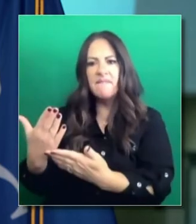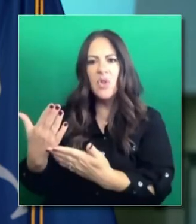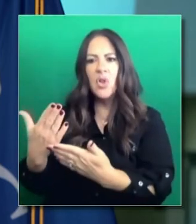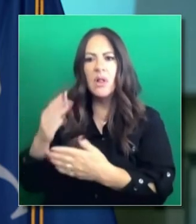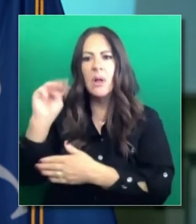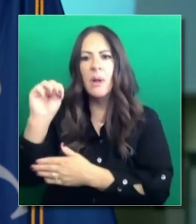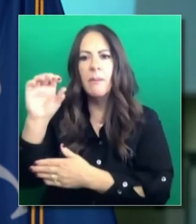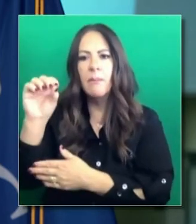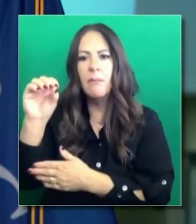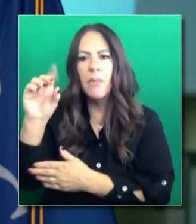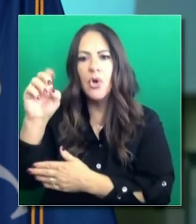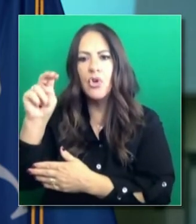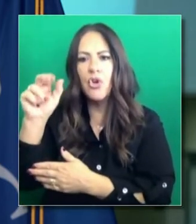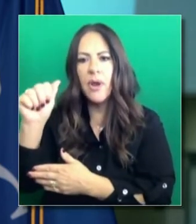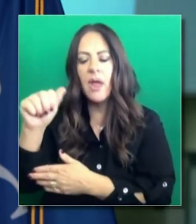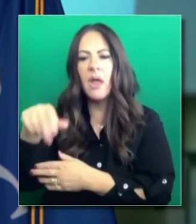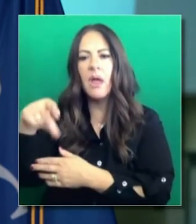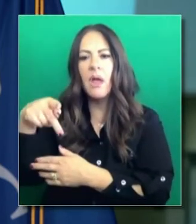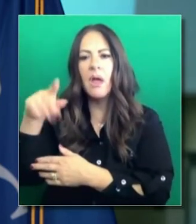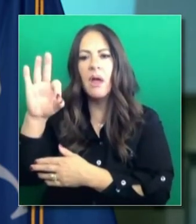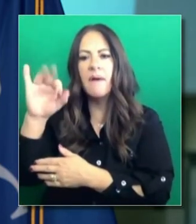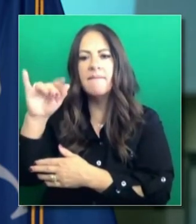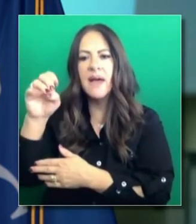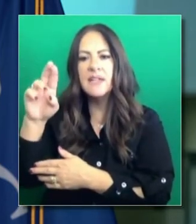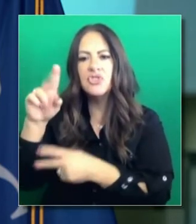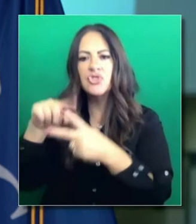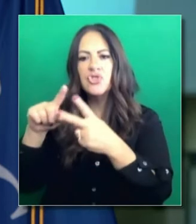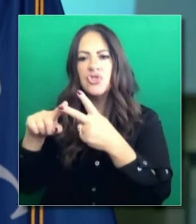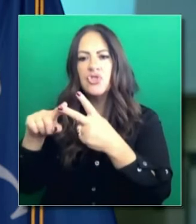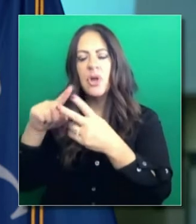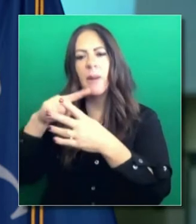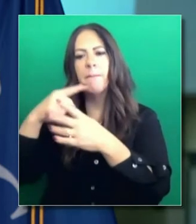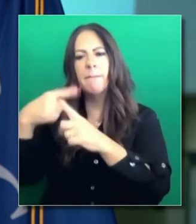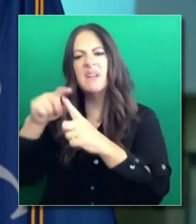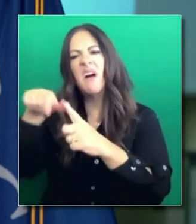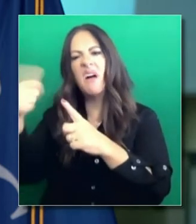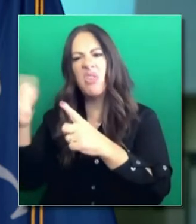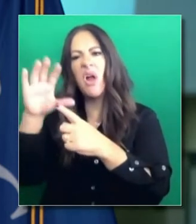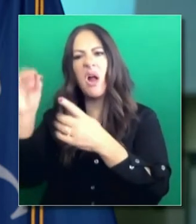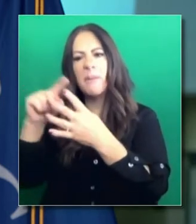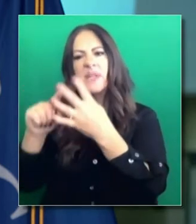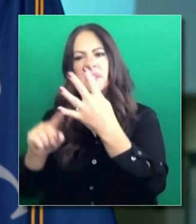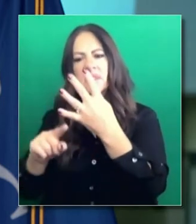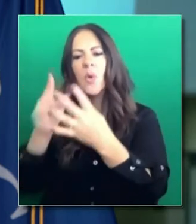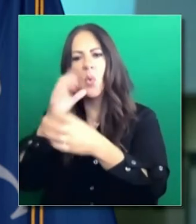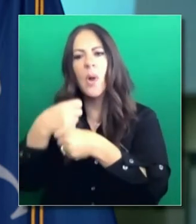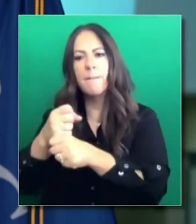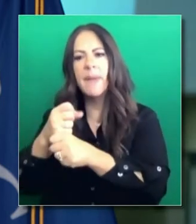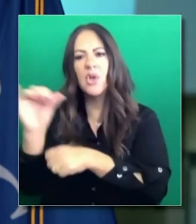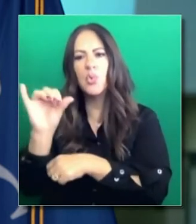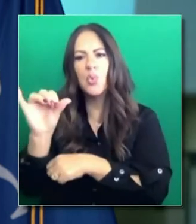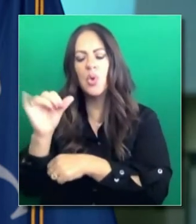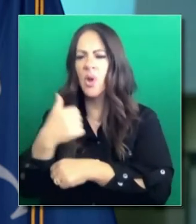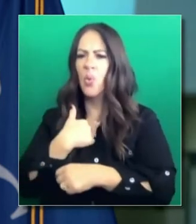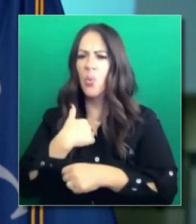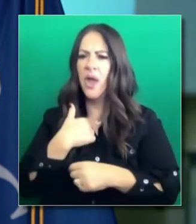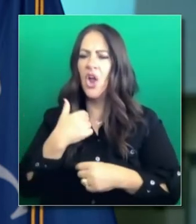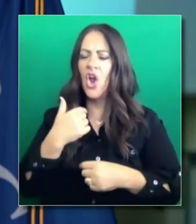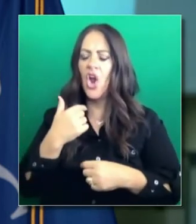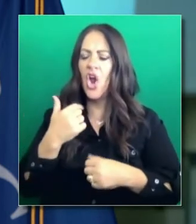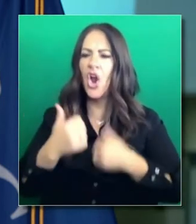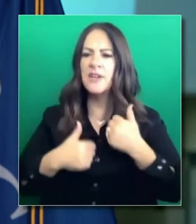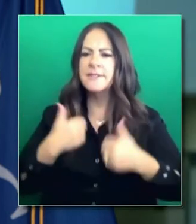de Moderna y Pfizer y muchas otras, que estarán entrando al mercado muy pronto. Así que tenemos